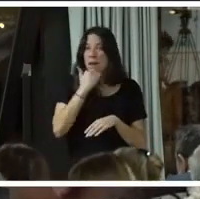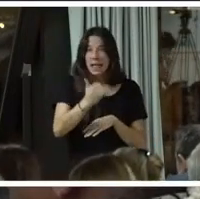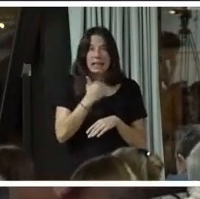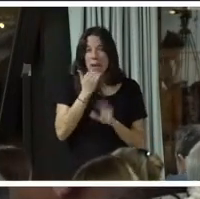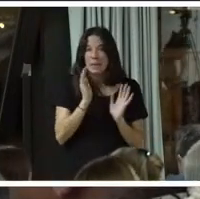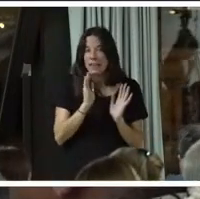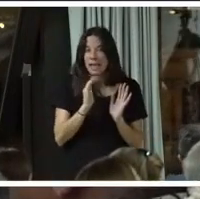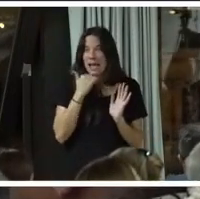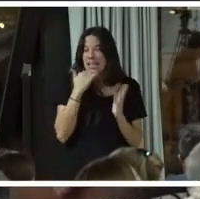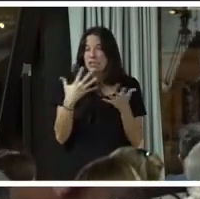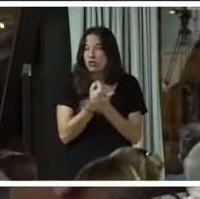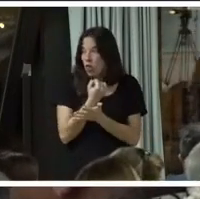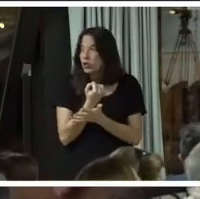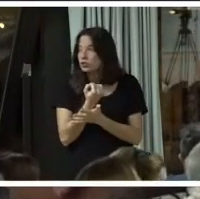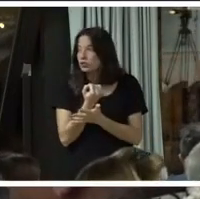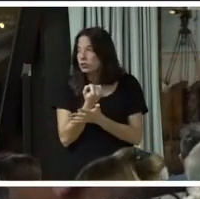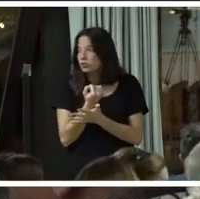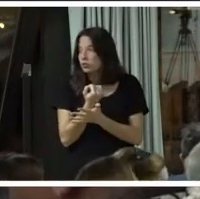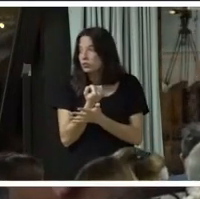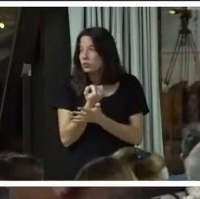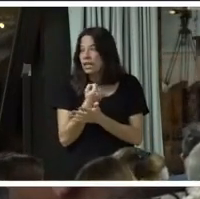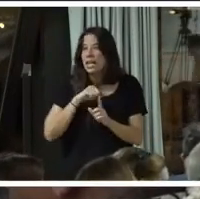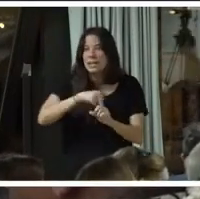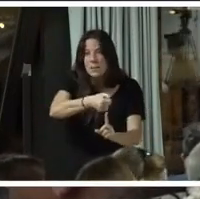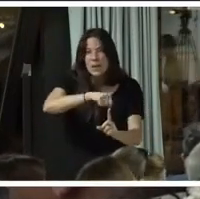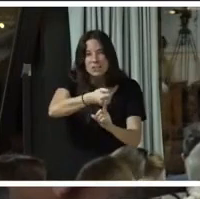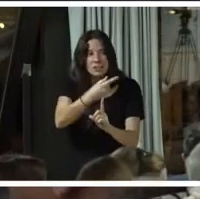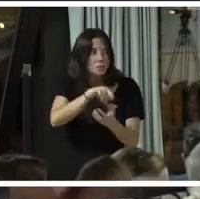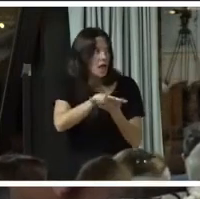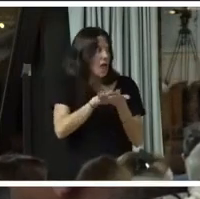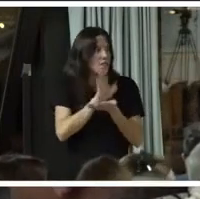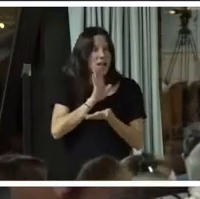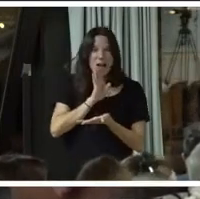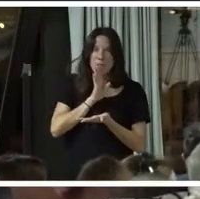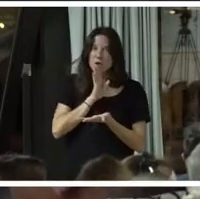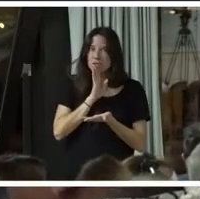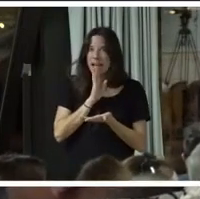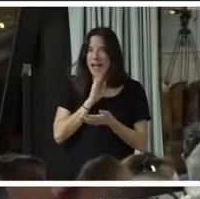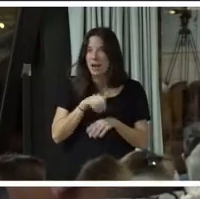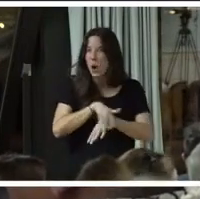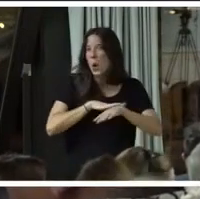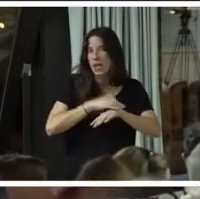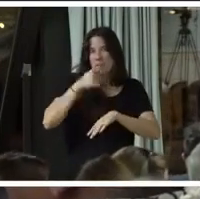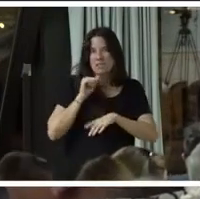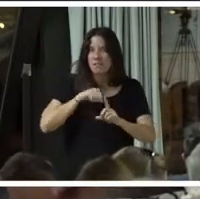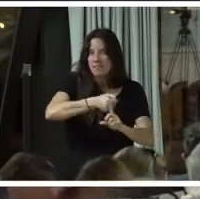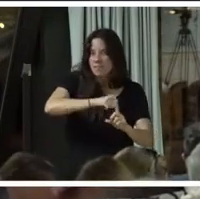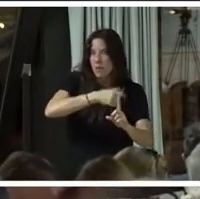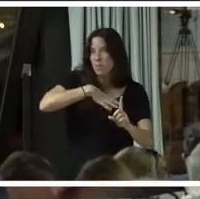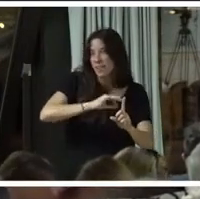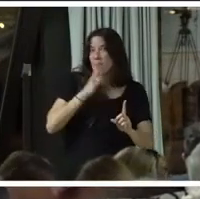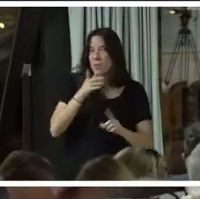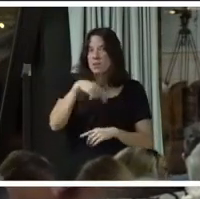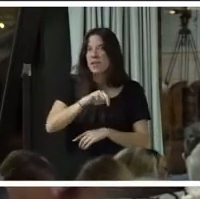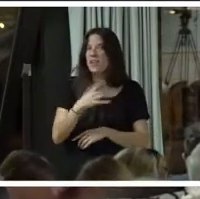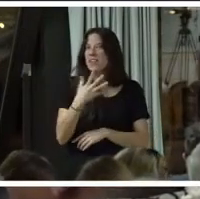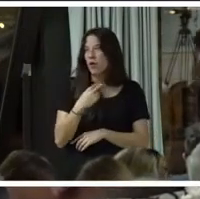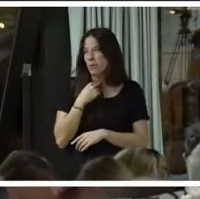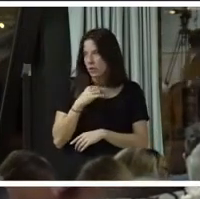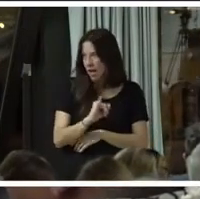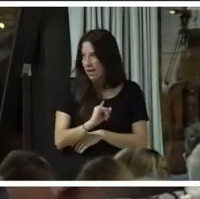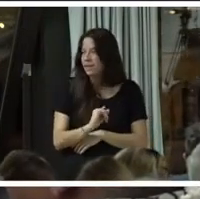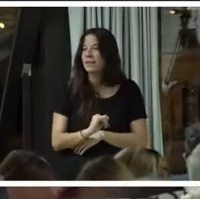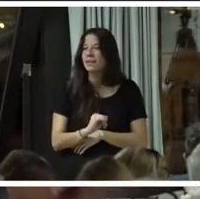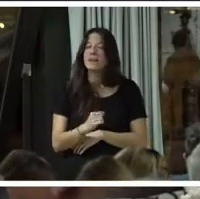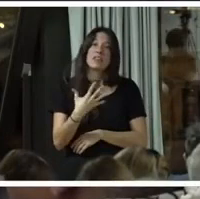todos estos presiones que podría hacer al gobierno porque tiene cinco diputados